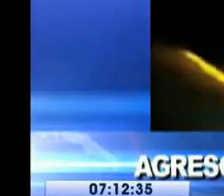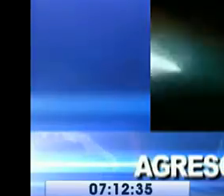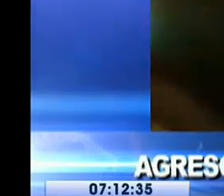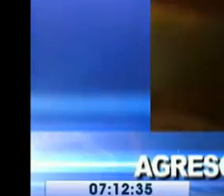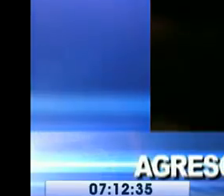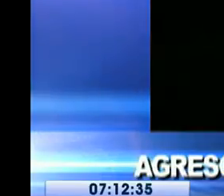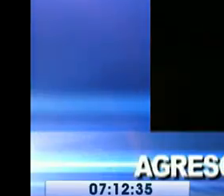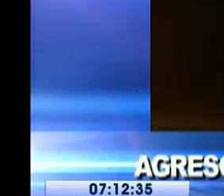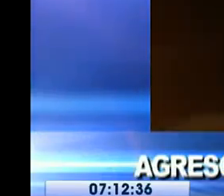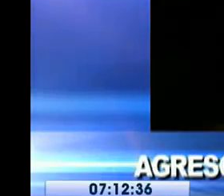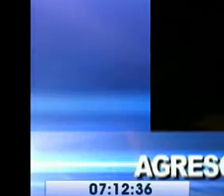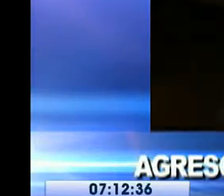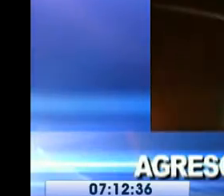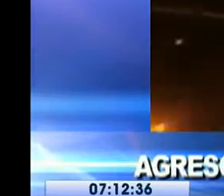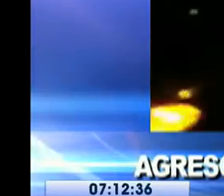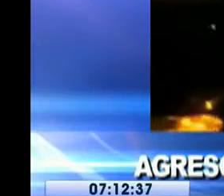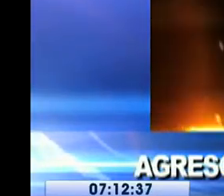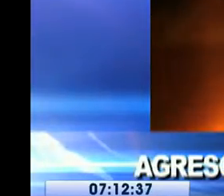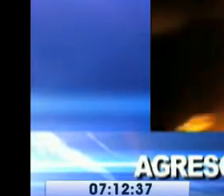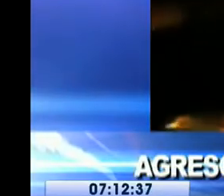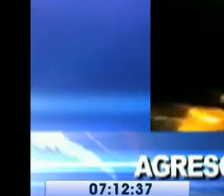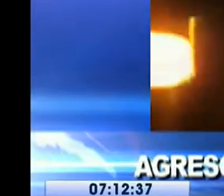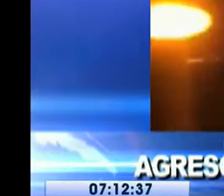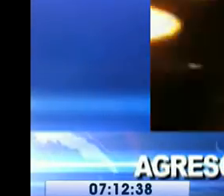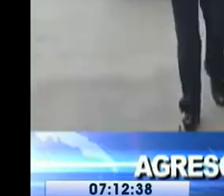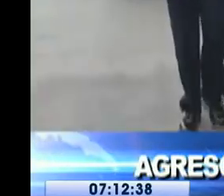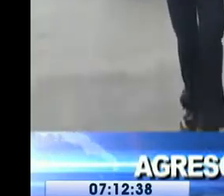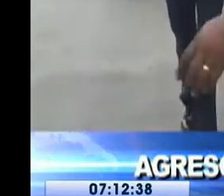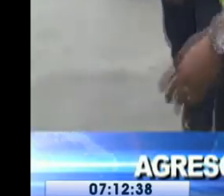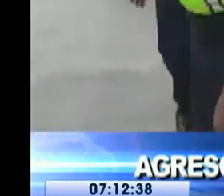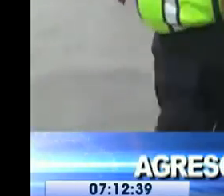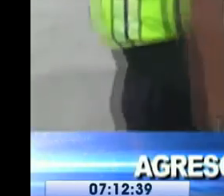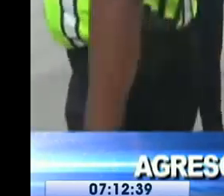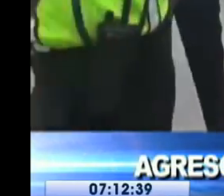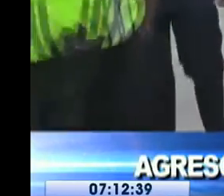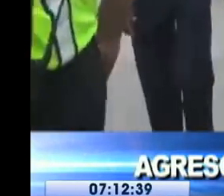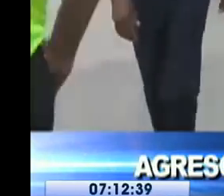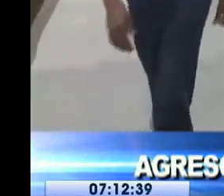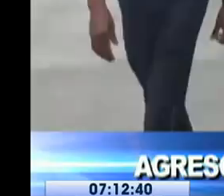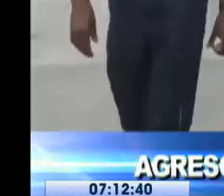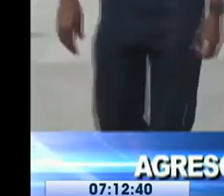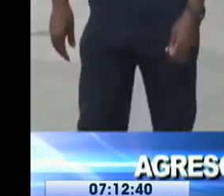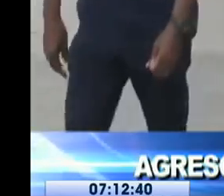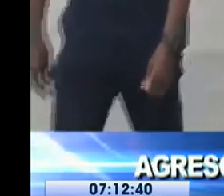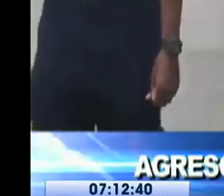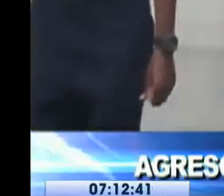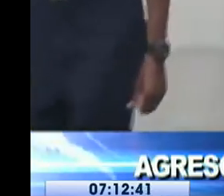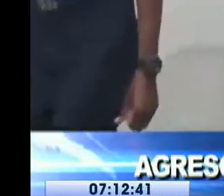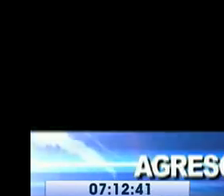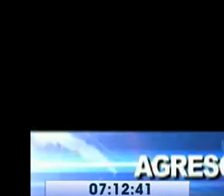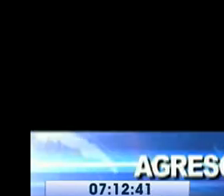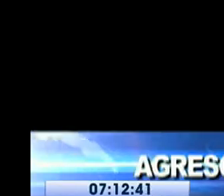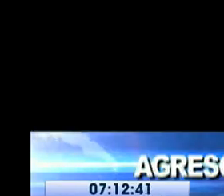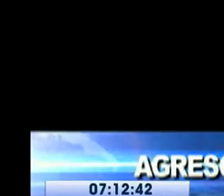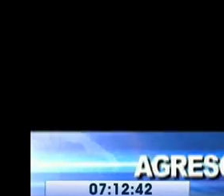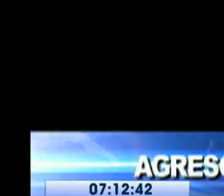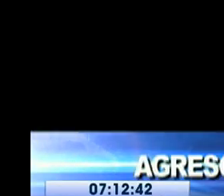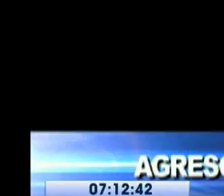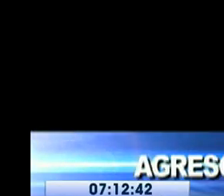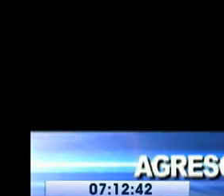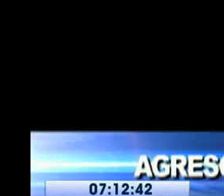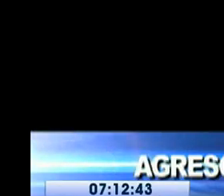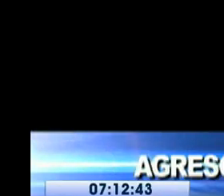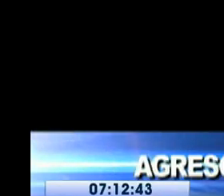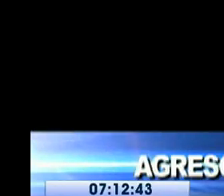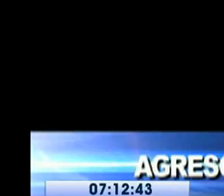Identifican al autor de la agresión a un agente de la Comisión de Tránsito ocurrida durante un operativo de control en la vía Crucita Puerto